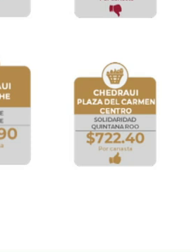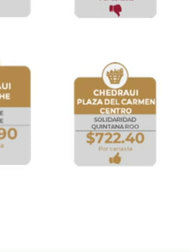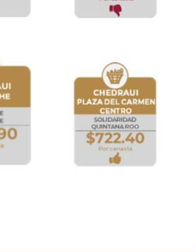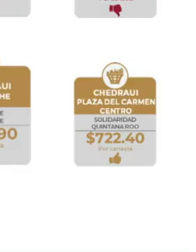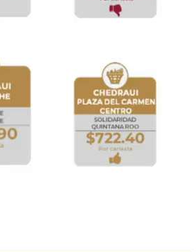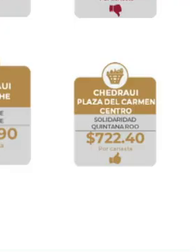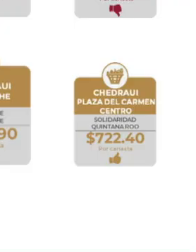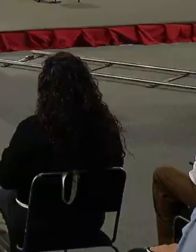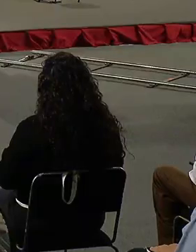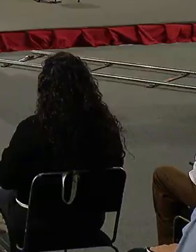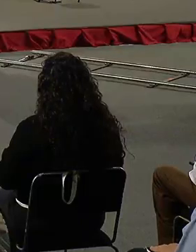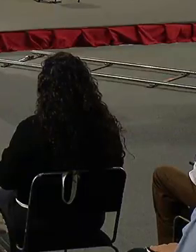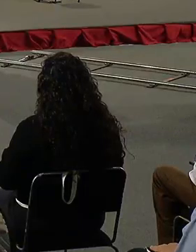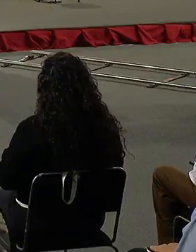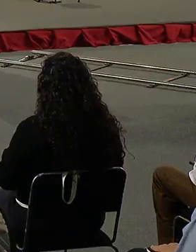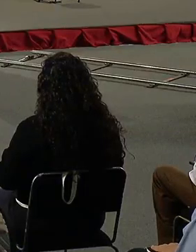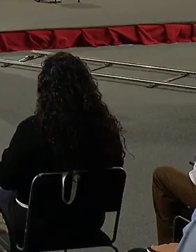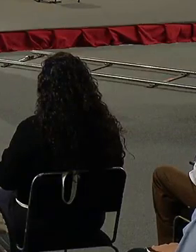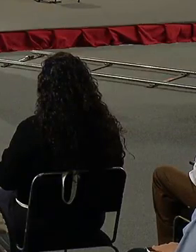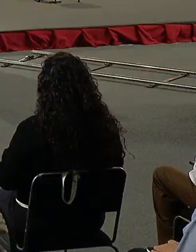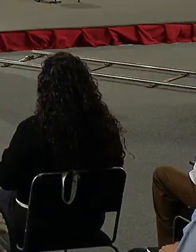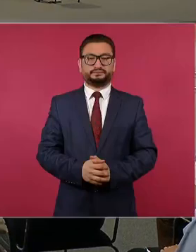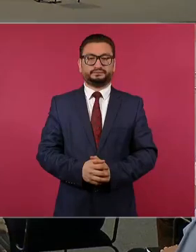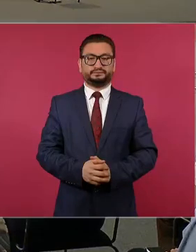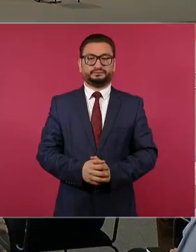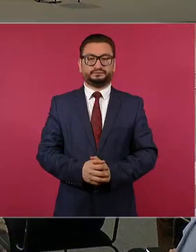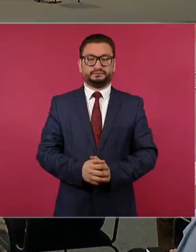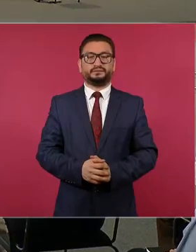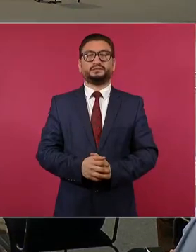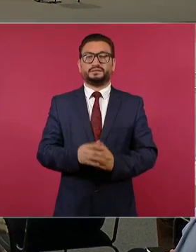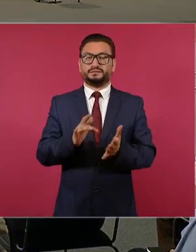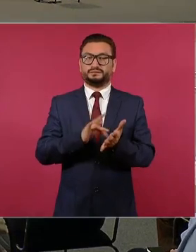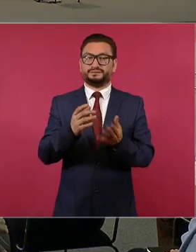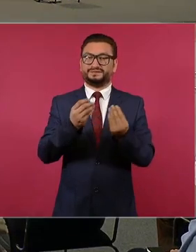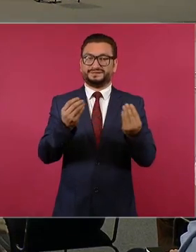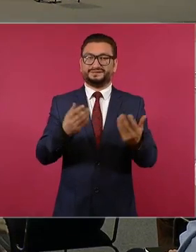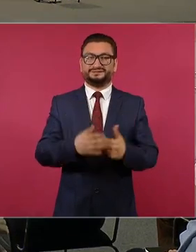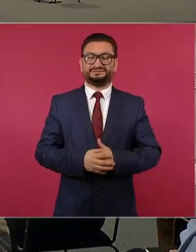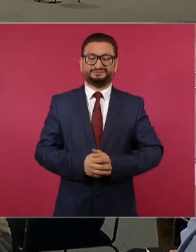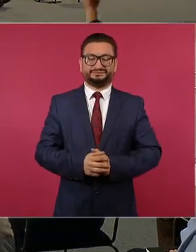buen arranque del mes de junio en todos los ámbitos que conocemos. Muchísimas gracias.